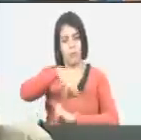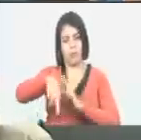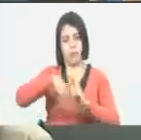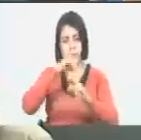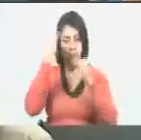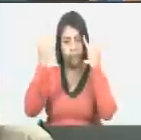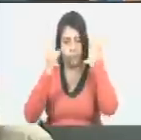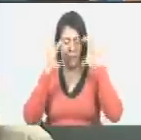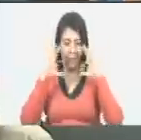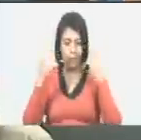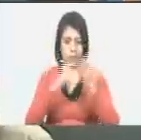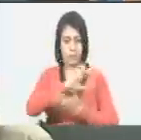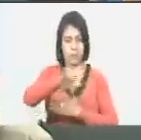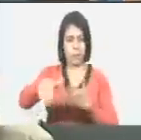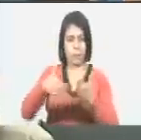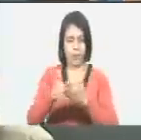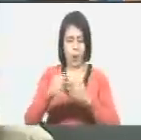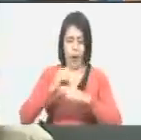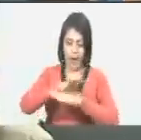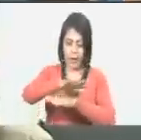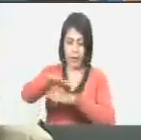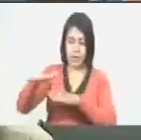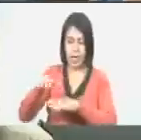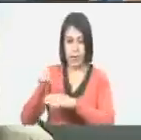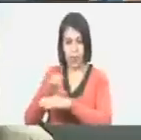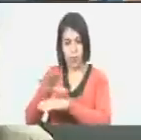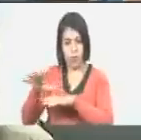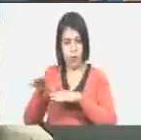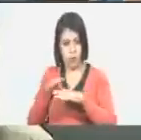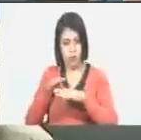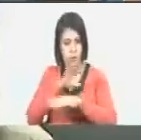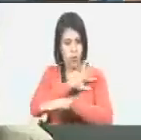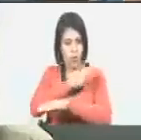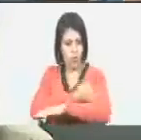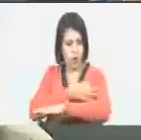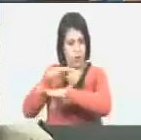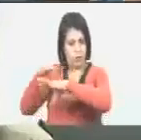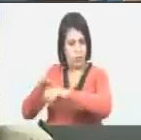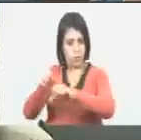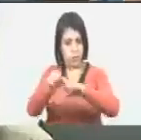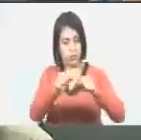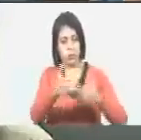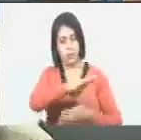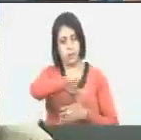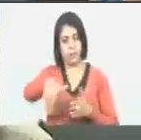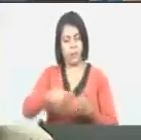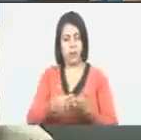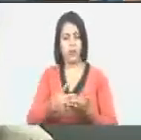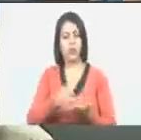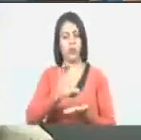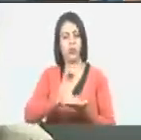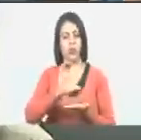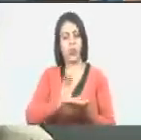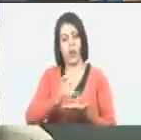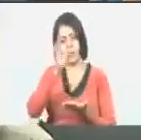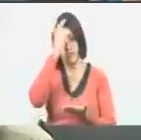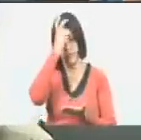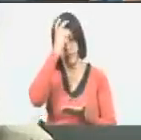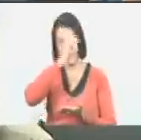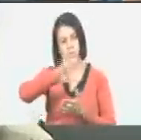central era tomar todas las haciendas de la zona, acumular fuerza y llevar a la ciudad de Coro a todos los